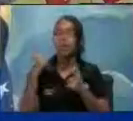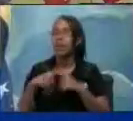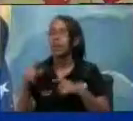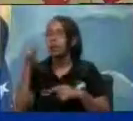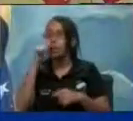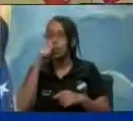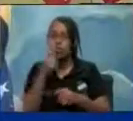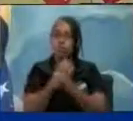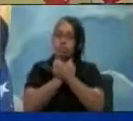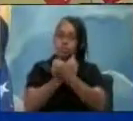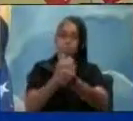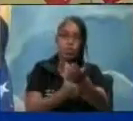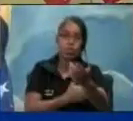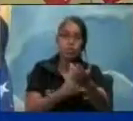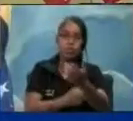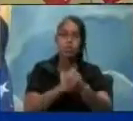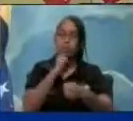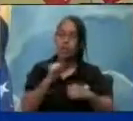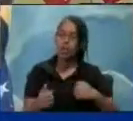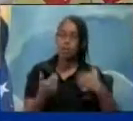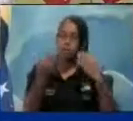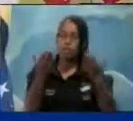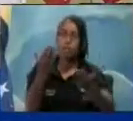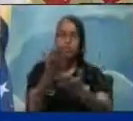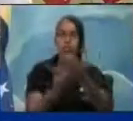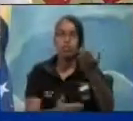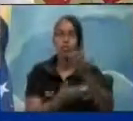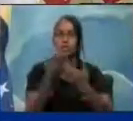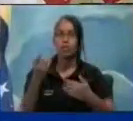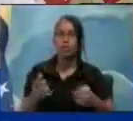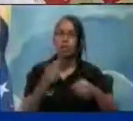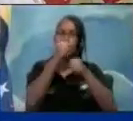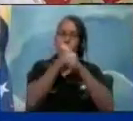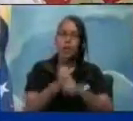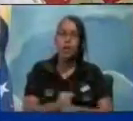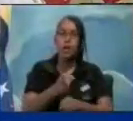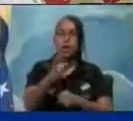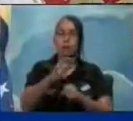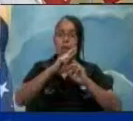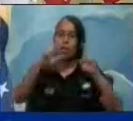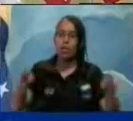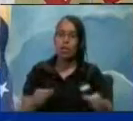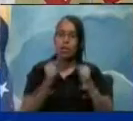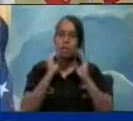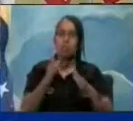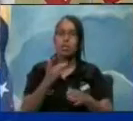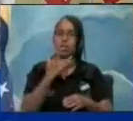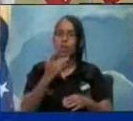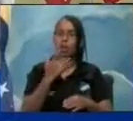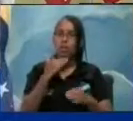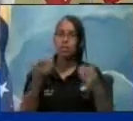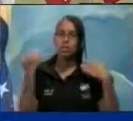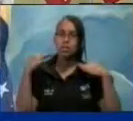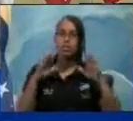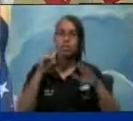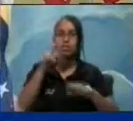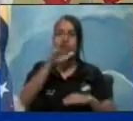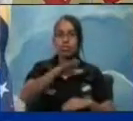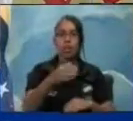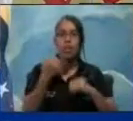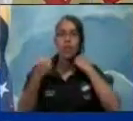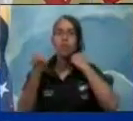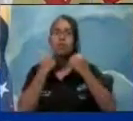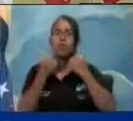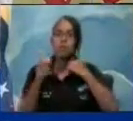amados hermanos, extendió los brazos esperando recibir algo. Quizá usted está enfermo en el hospital,